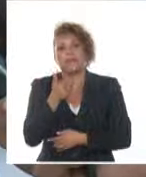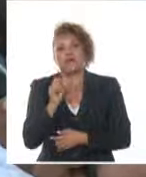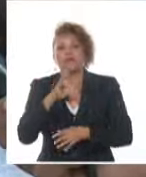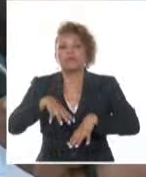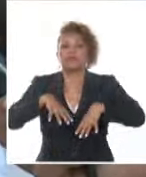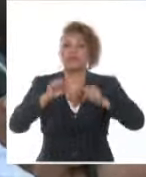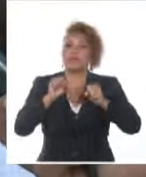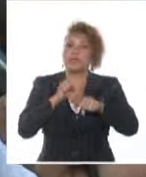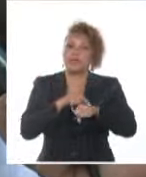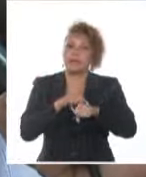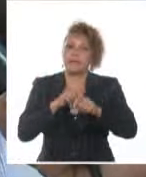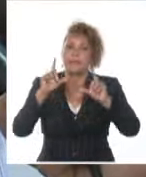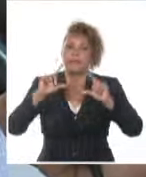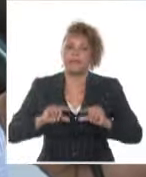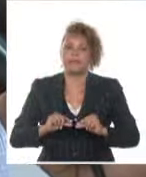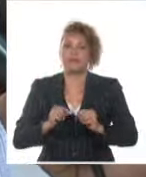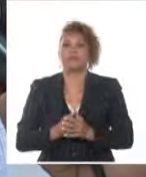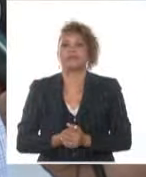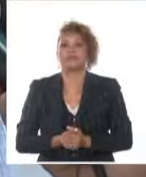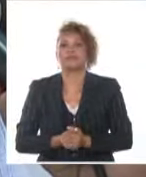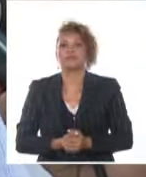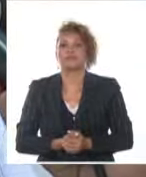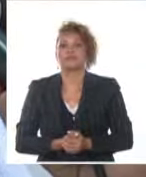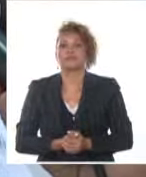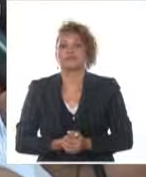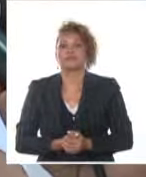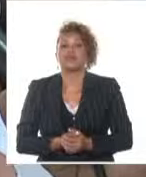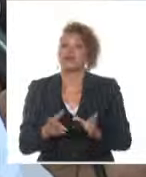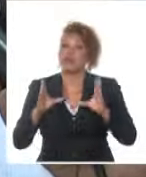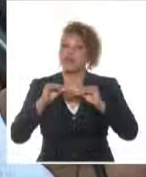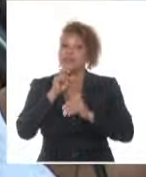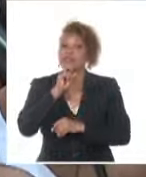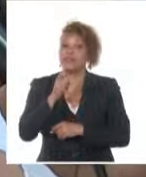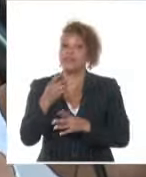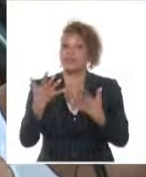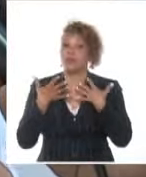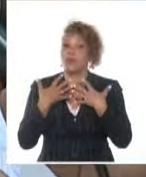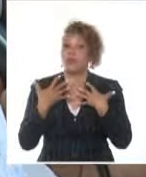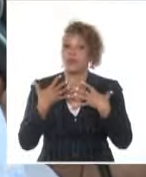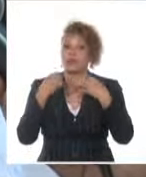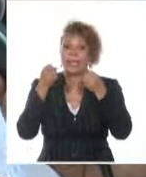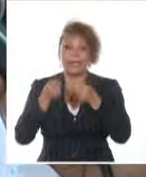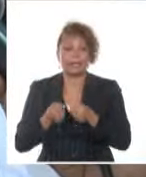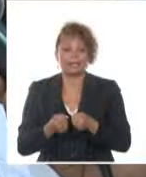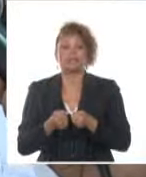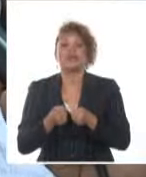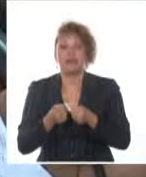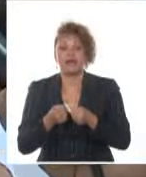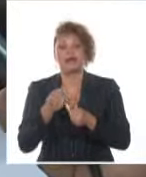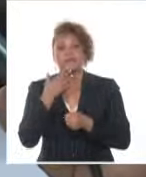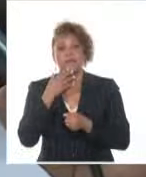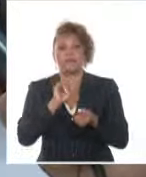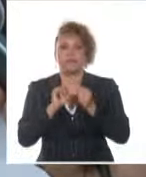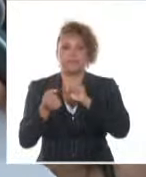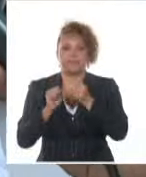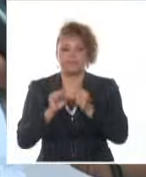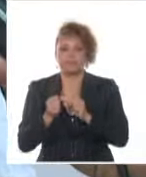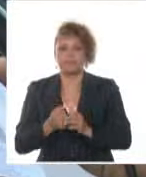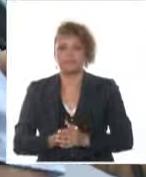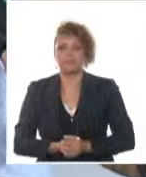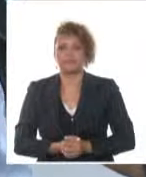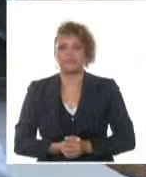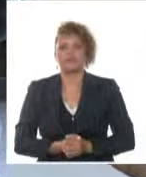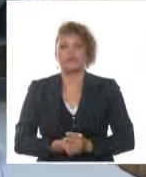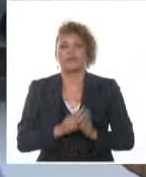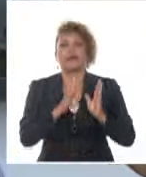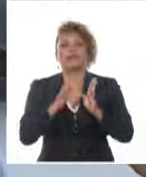ese horario. Que ese horario, por supuesto, es más sensible para la población. Y por tanto, vamos a priorizar la generación distribuida para esos horarios. Por